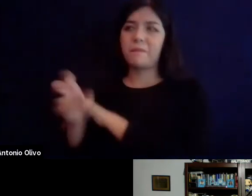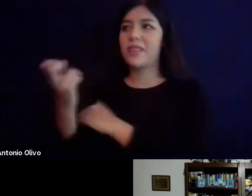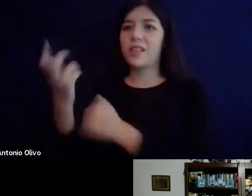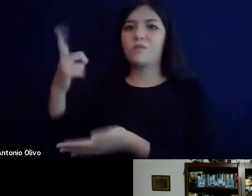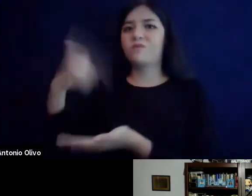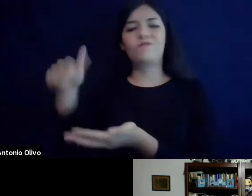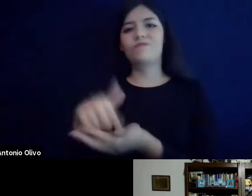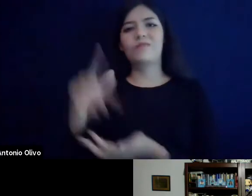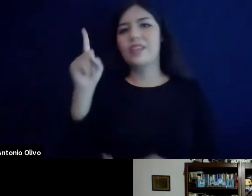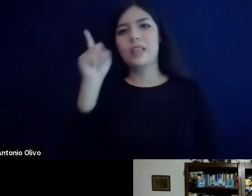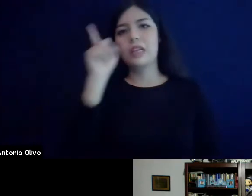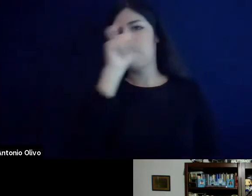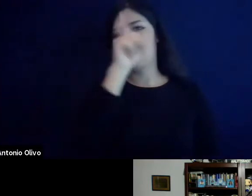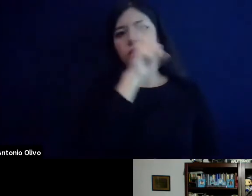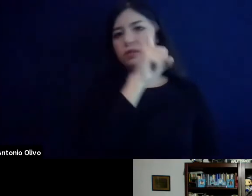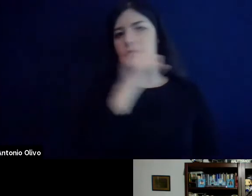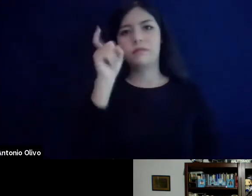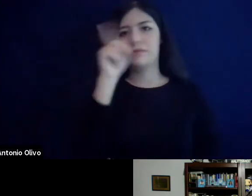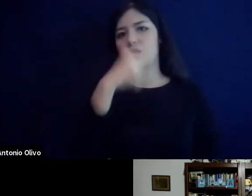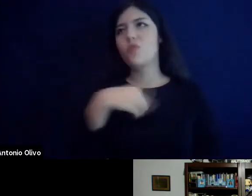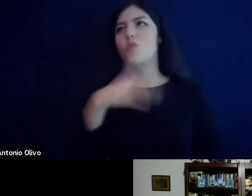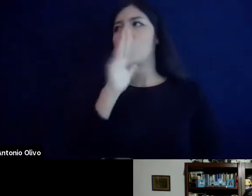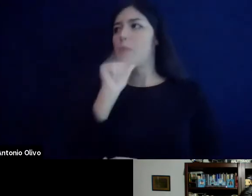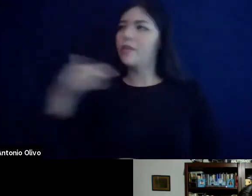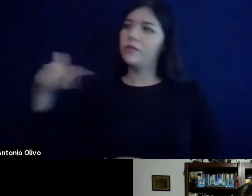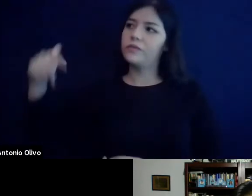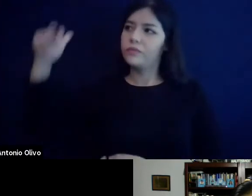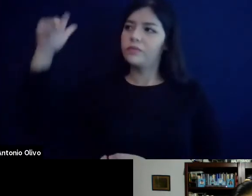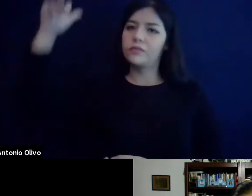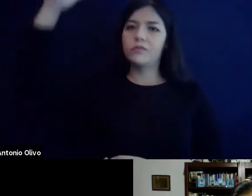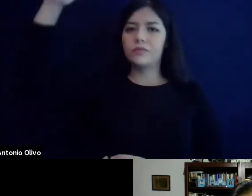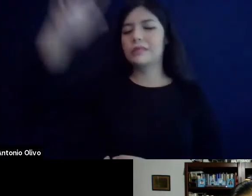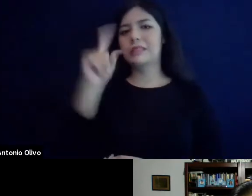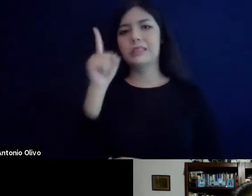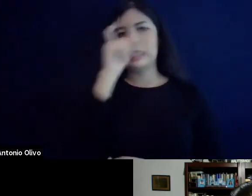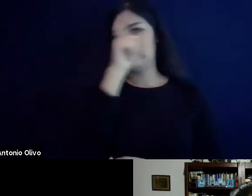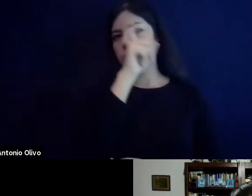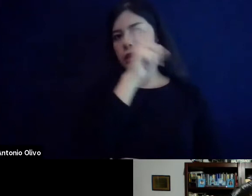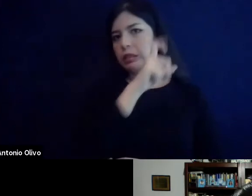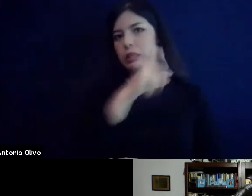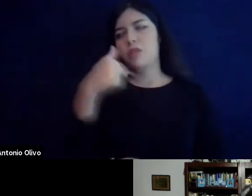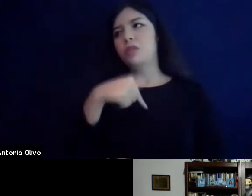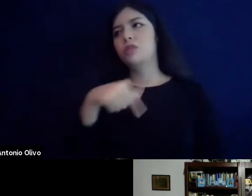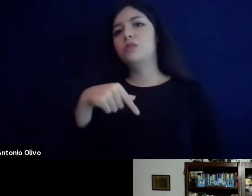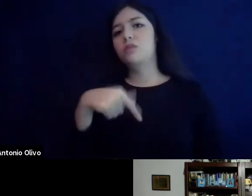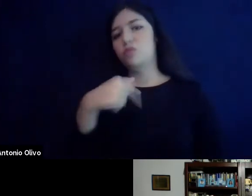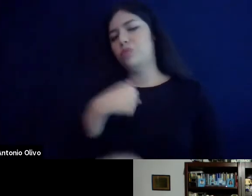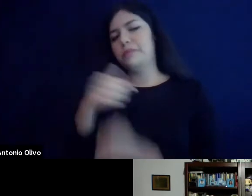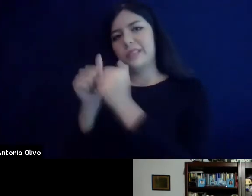pues no pude nunca subir. Y pues sí, esa partecita sí faltó.